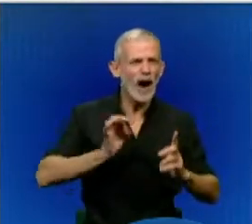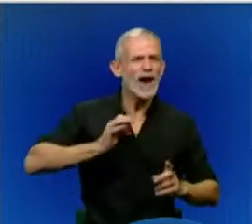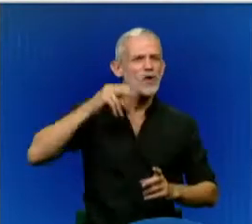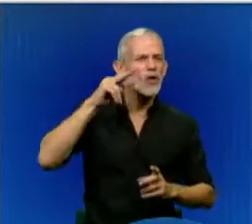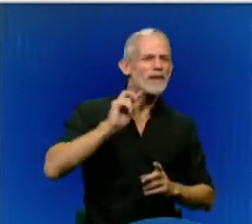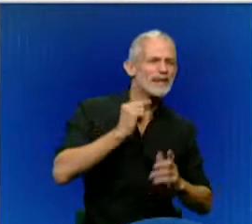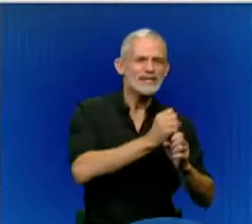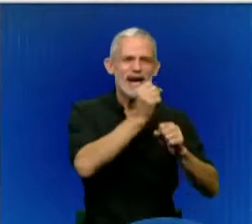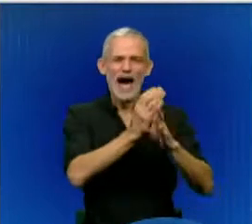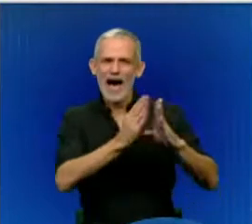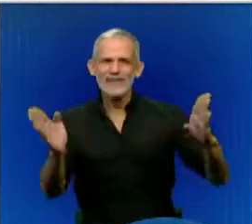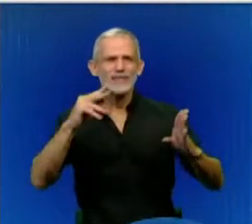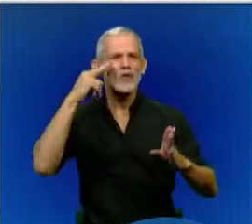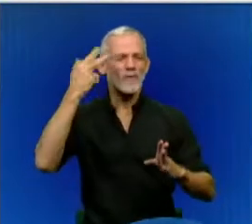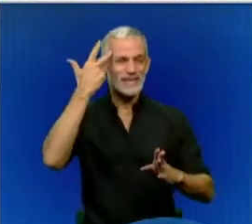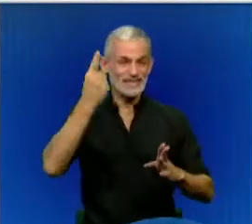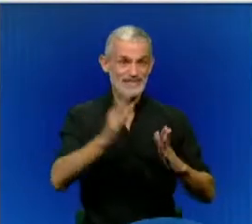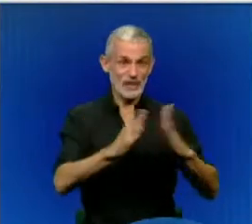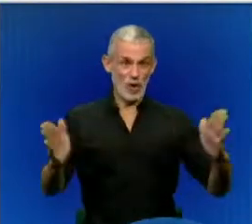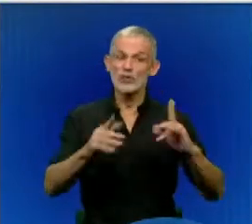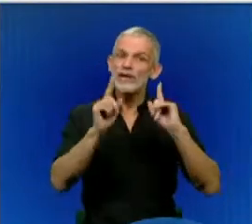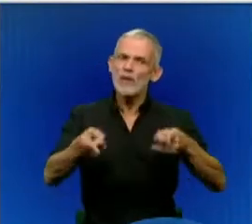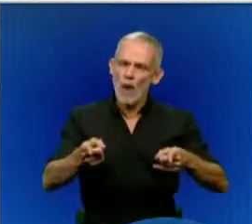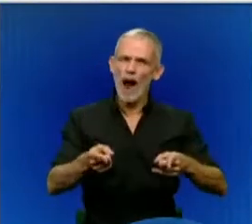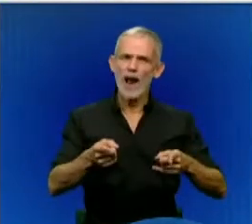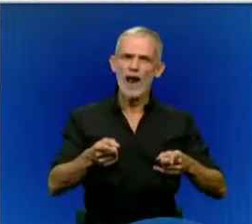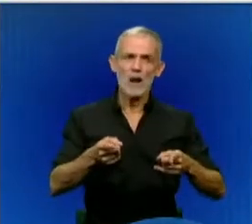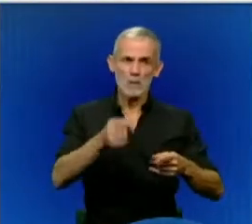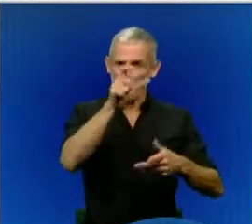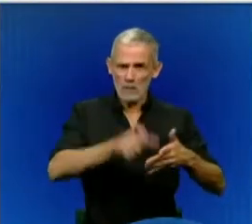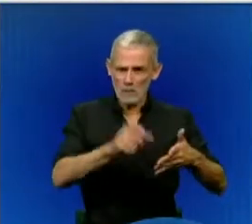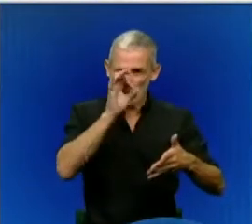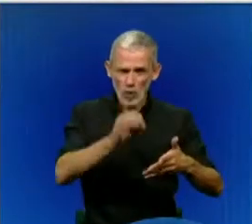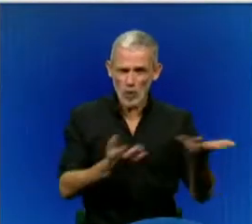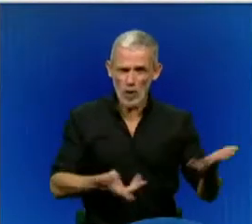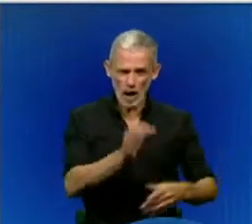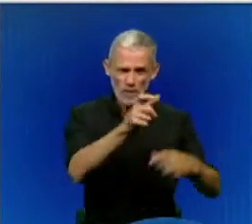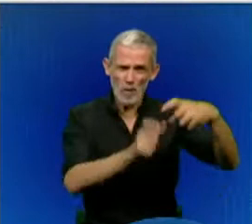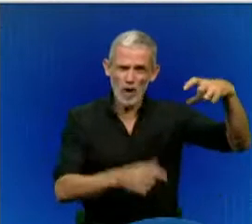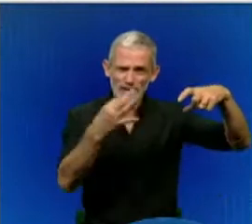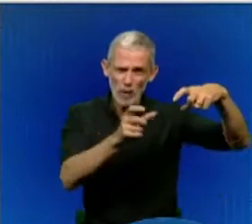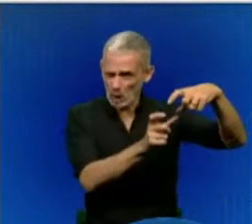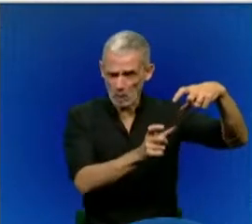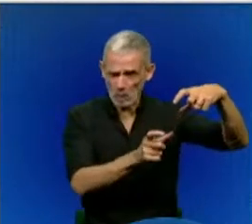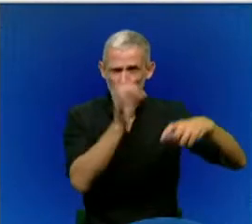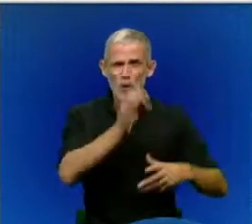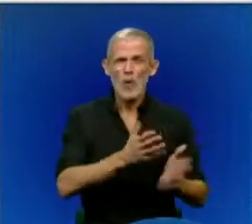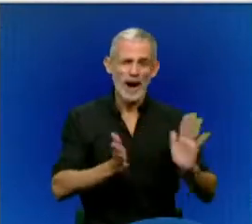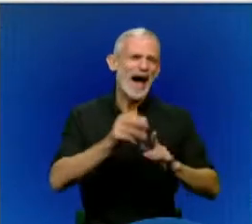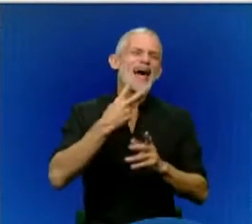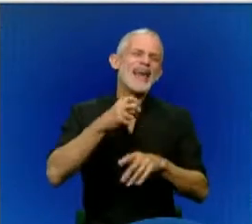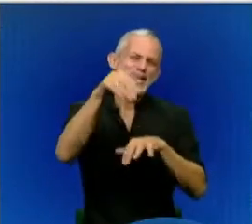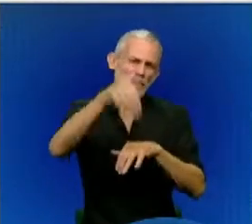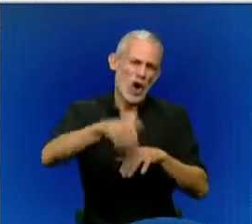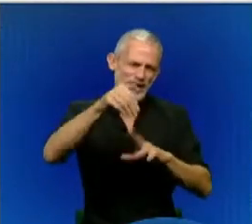al 2018 en la Ciudad de Buenos Aires y sin embargo no se usó nunca, cero veces se usó la boleta única. Sí se usó la boleta única